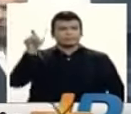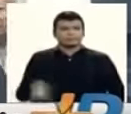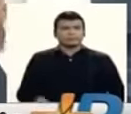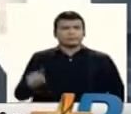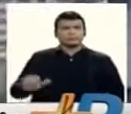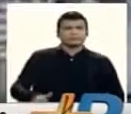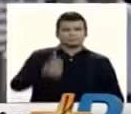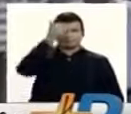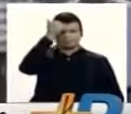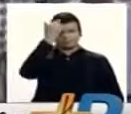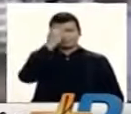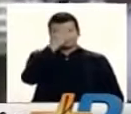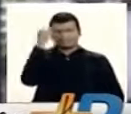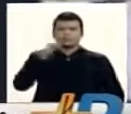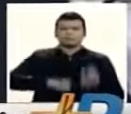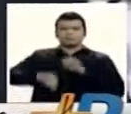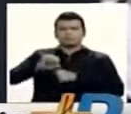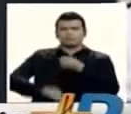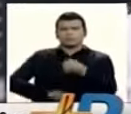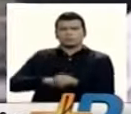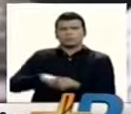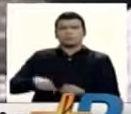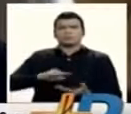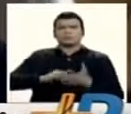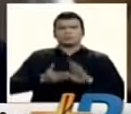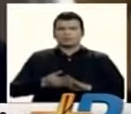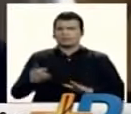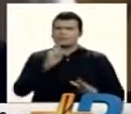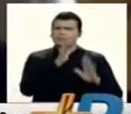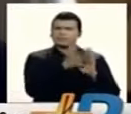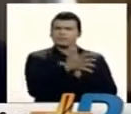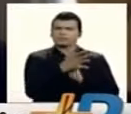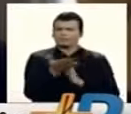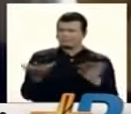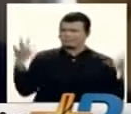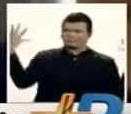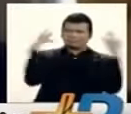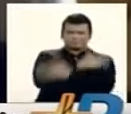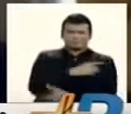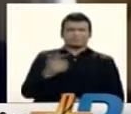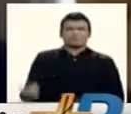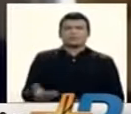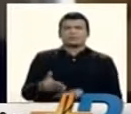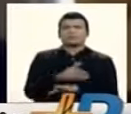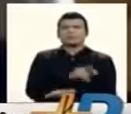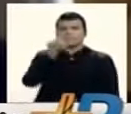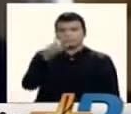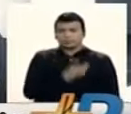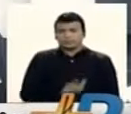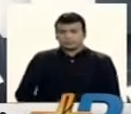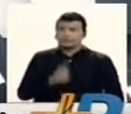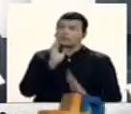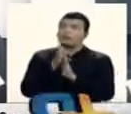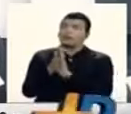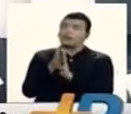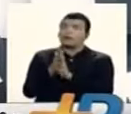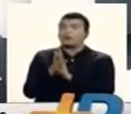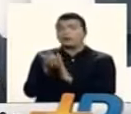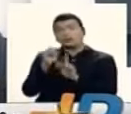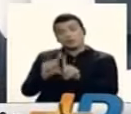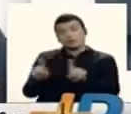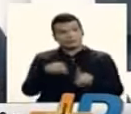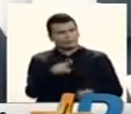y defensor del proceso de paz, el pronunciamiento del ministro resulta contradictorio con el desescalamiento del lenguaje propuesto por el presidente Santos. Muy